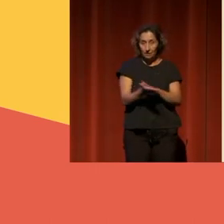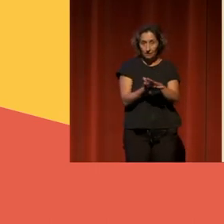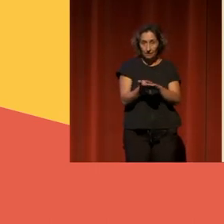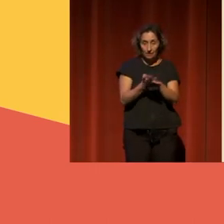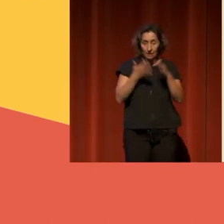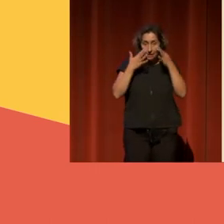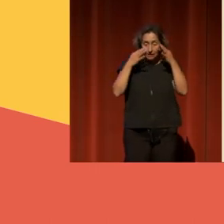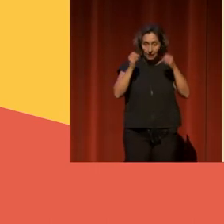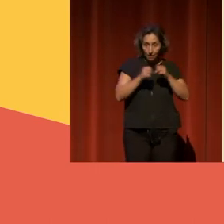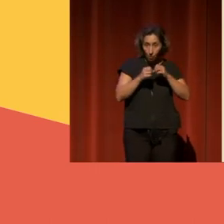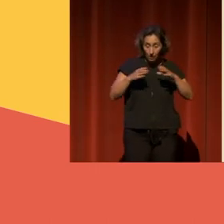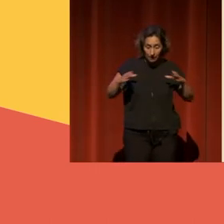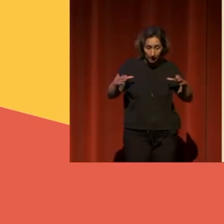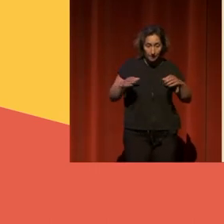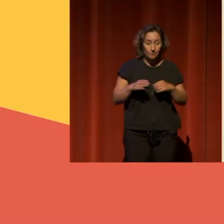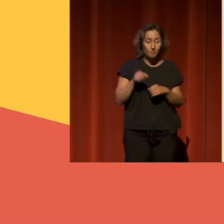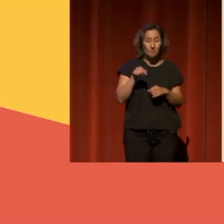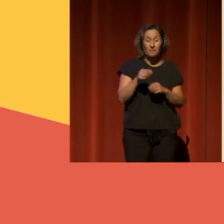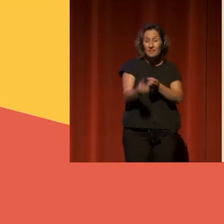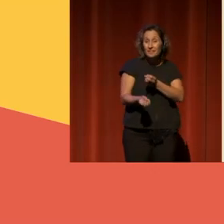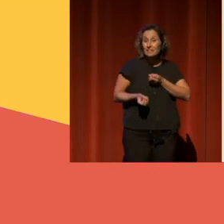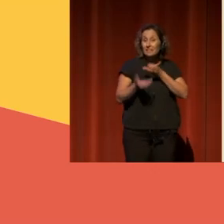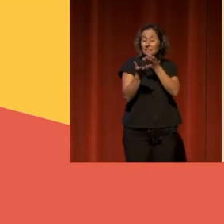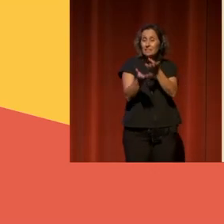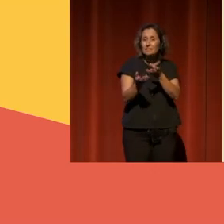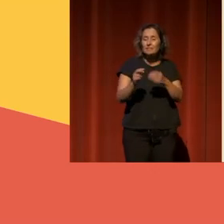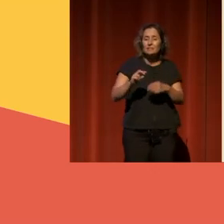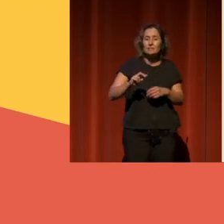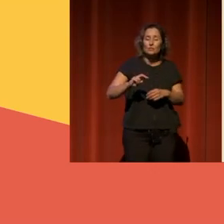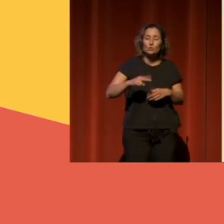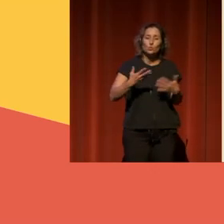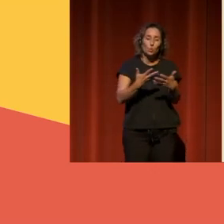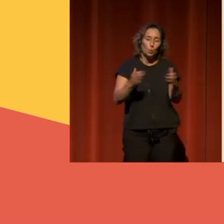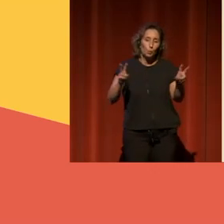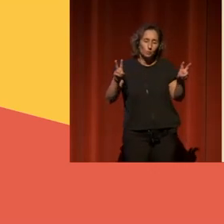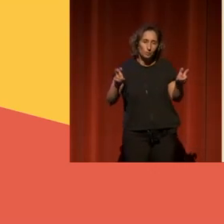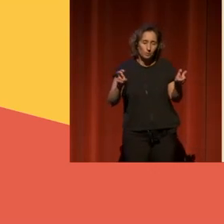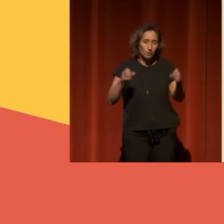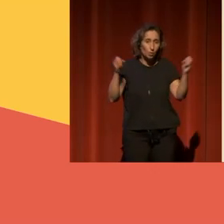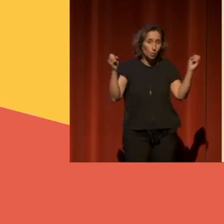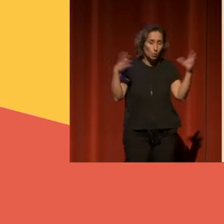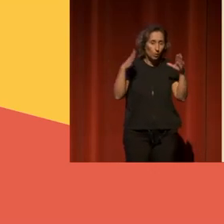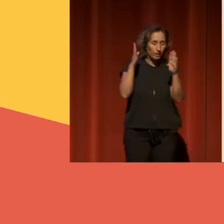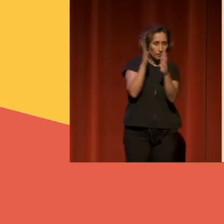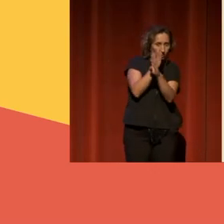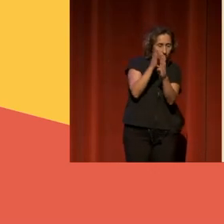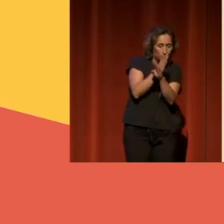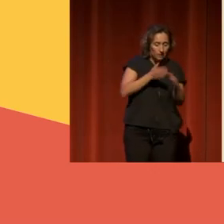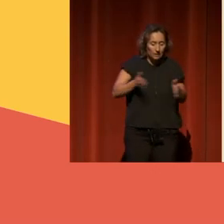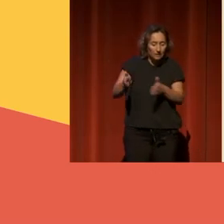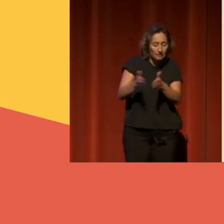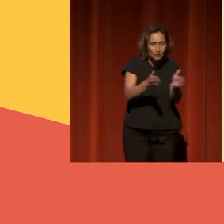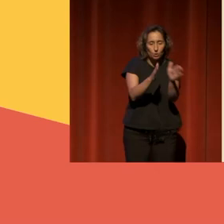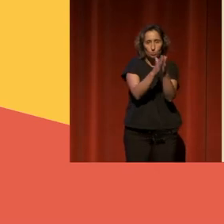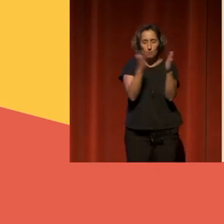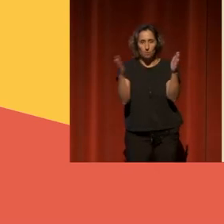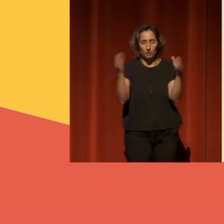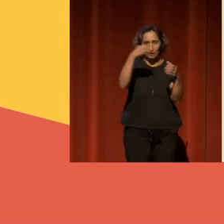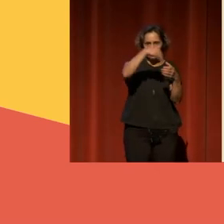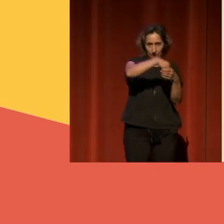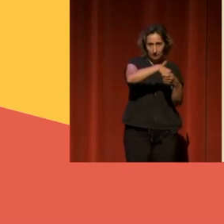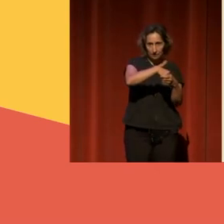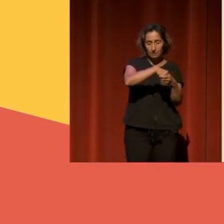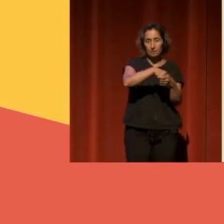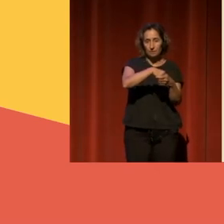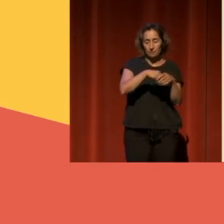aumentada. Esta comunicación tiene también un subtítulo que es Luces, sombras y senderos bibliotecarios, que es lo que da